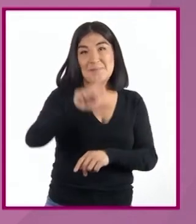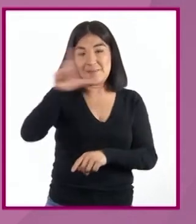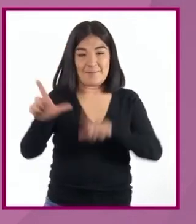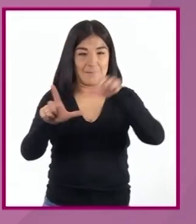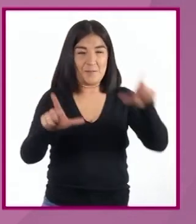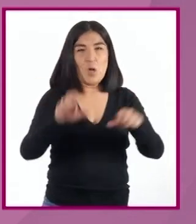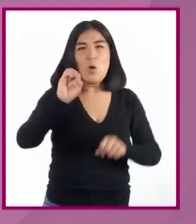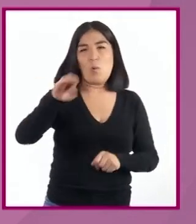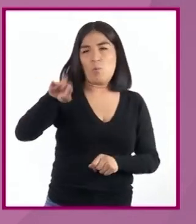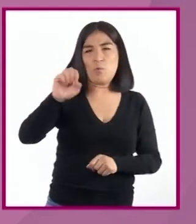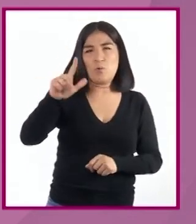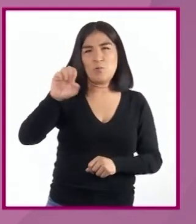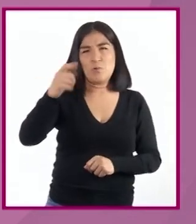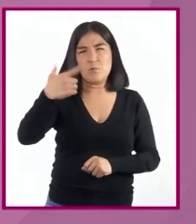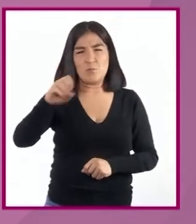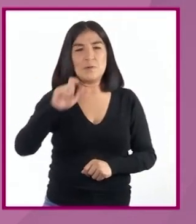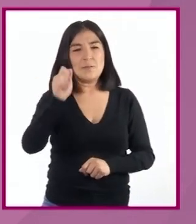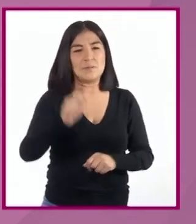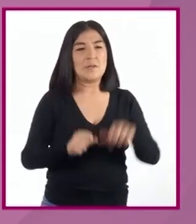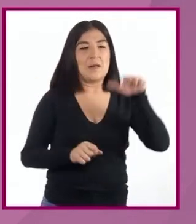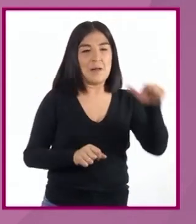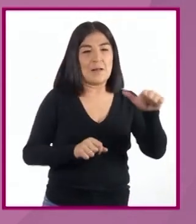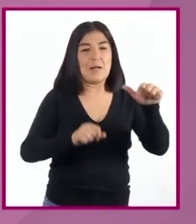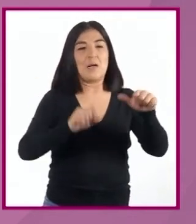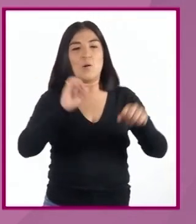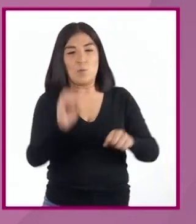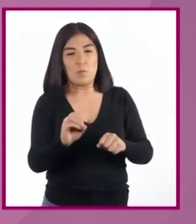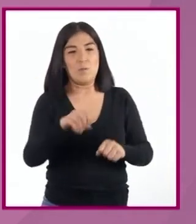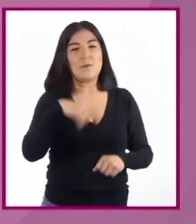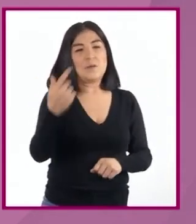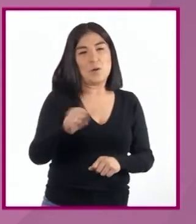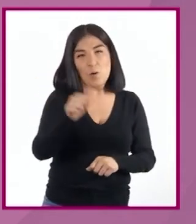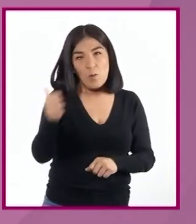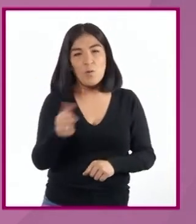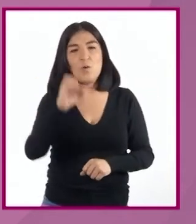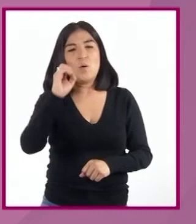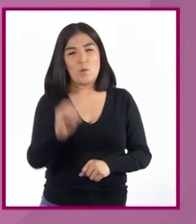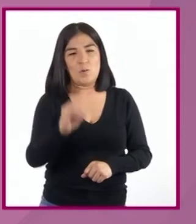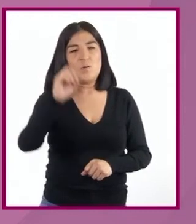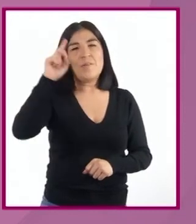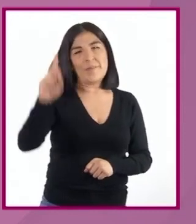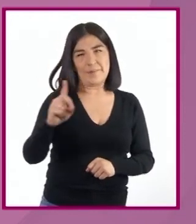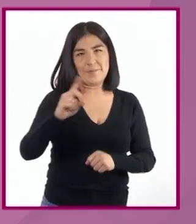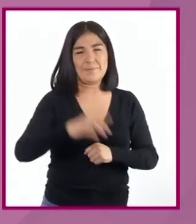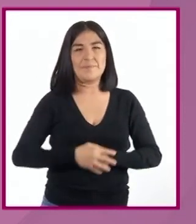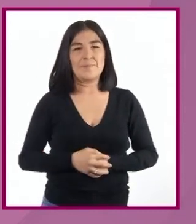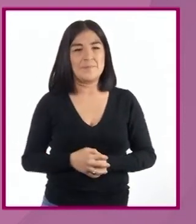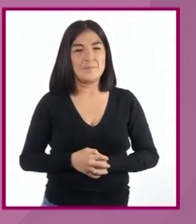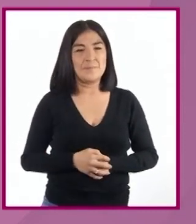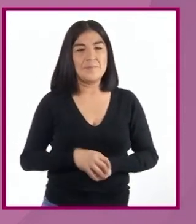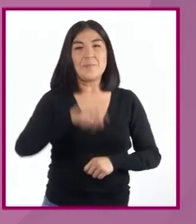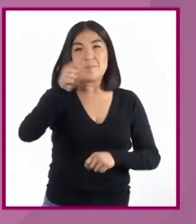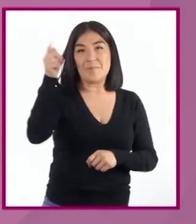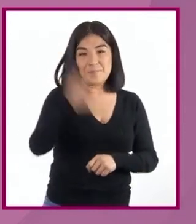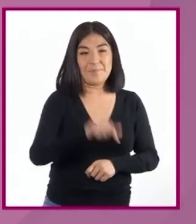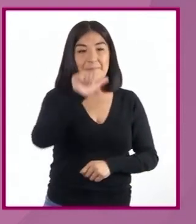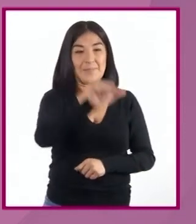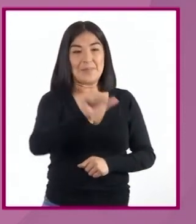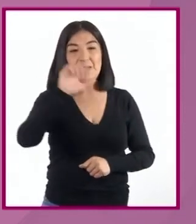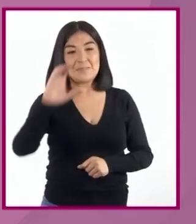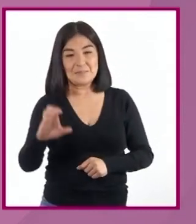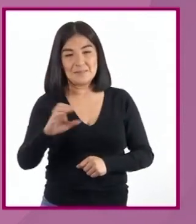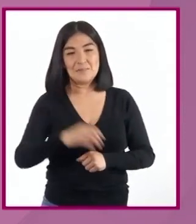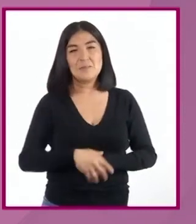el segmento OB, el segmento OC y el segmento OD, el segmento AC y